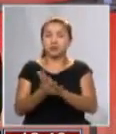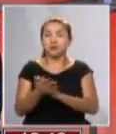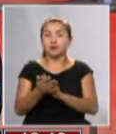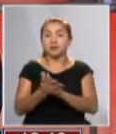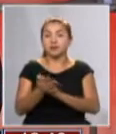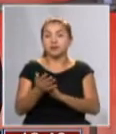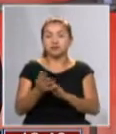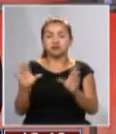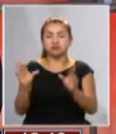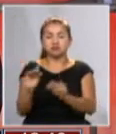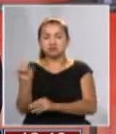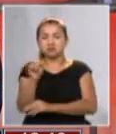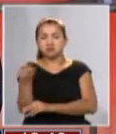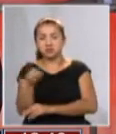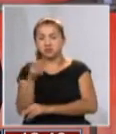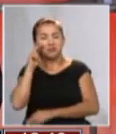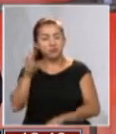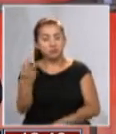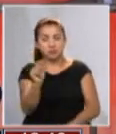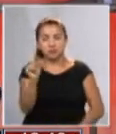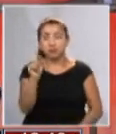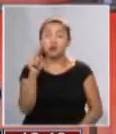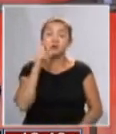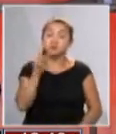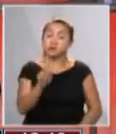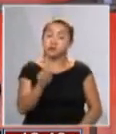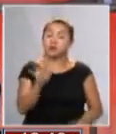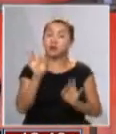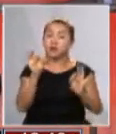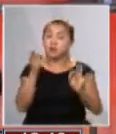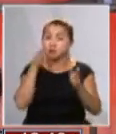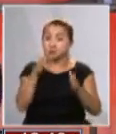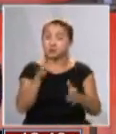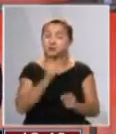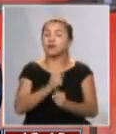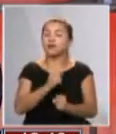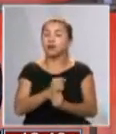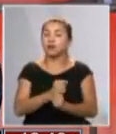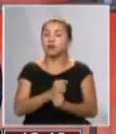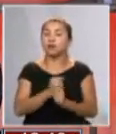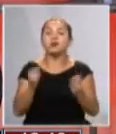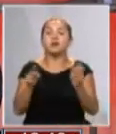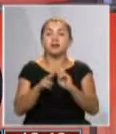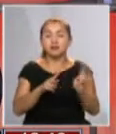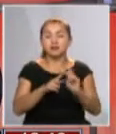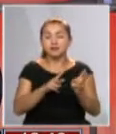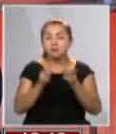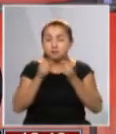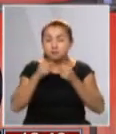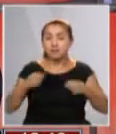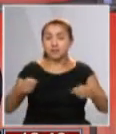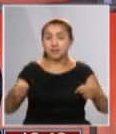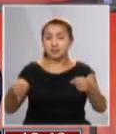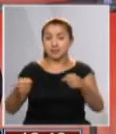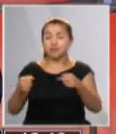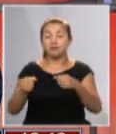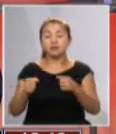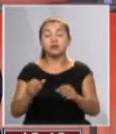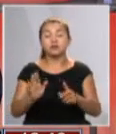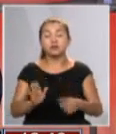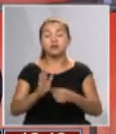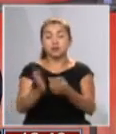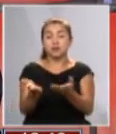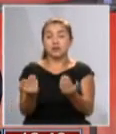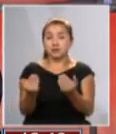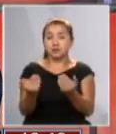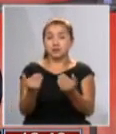opacidad. Sin perjuicio de lo anterior, a raíz especialmente del trabajo que hace la prensa, ha demostrado la necesidad de